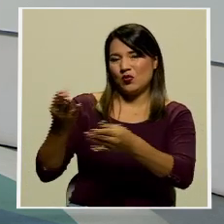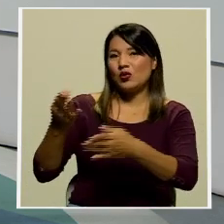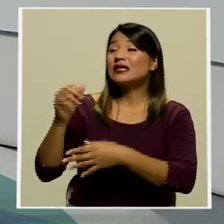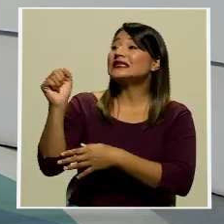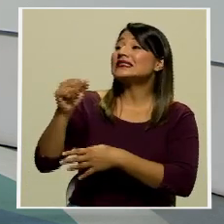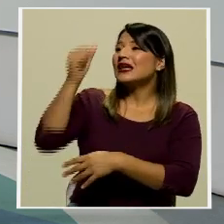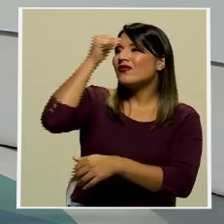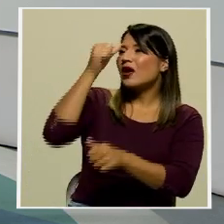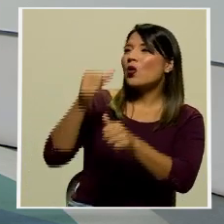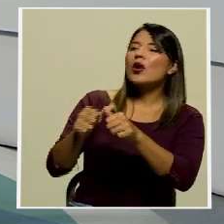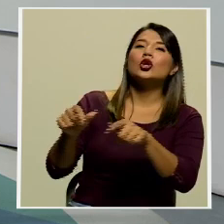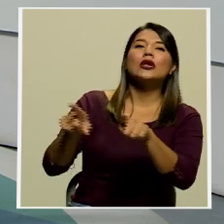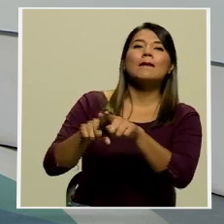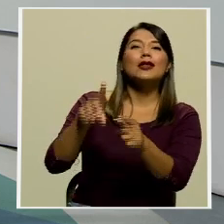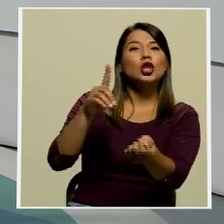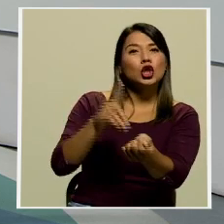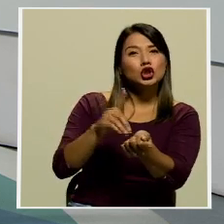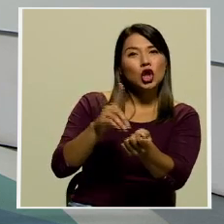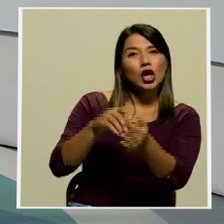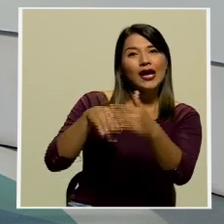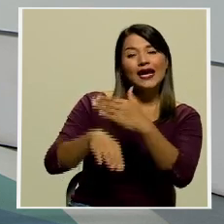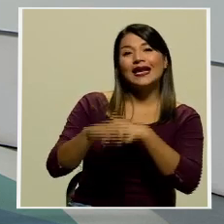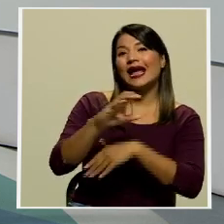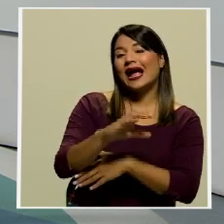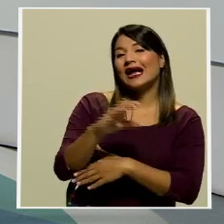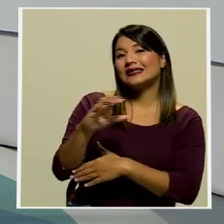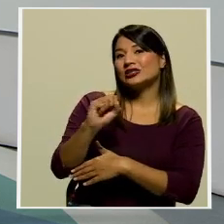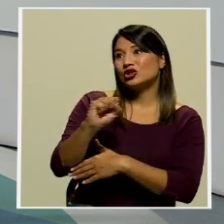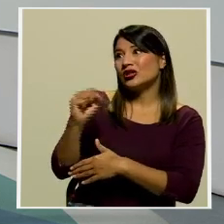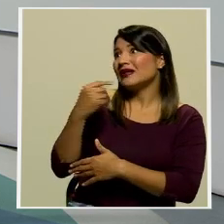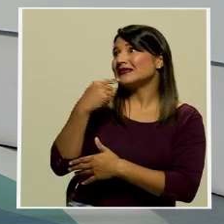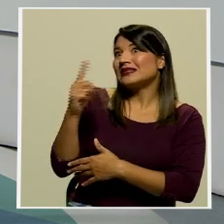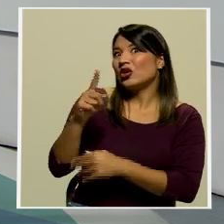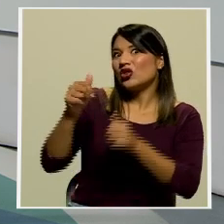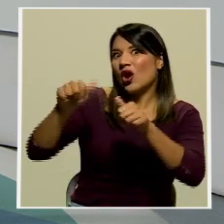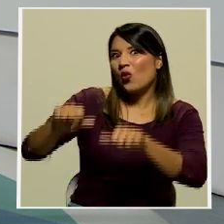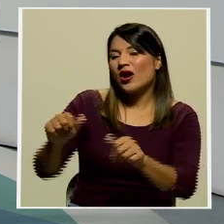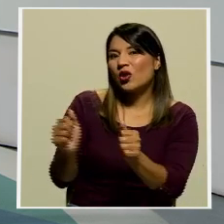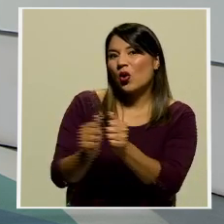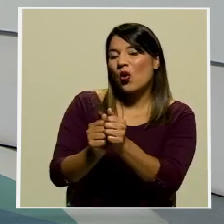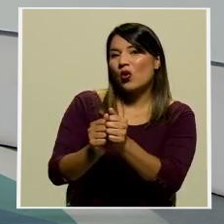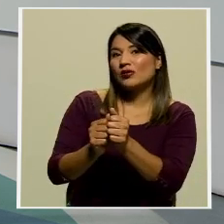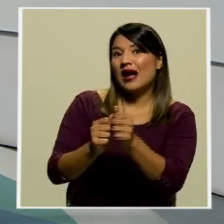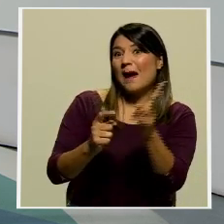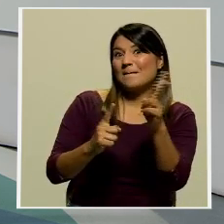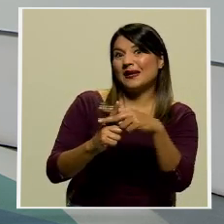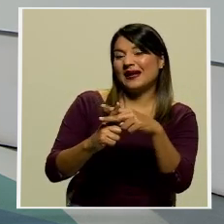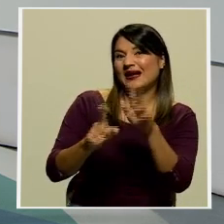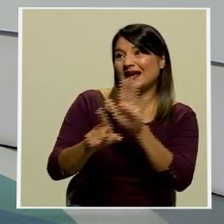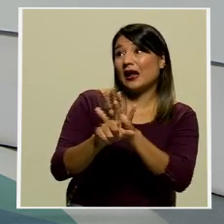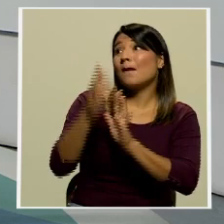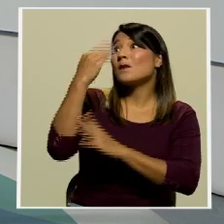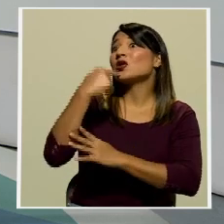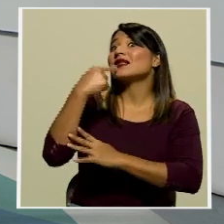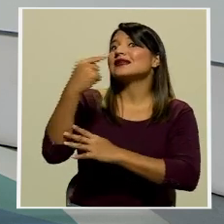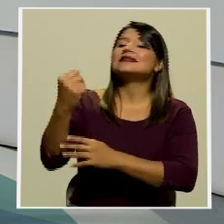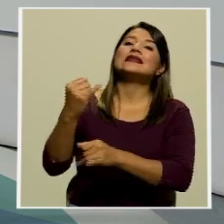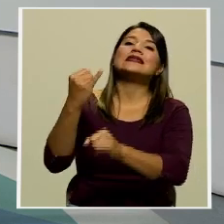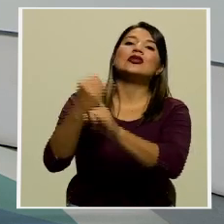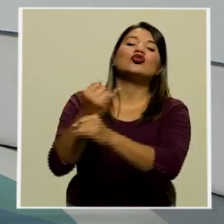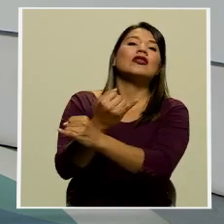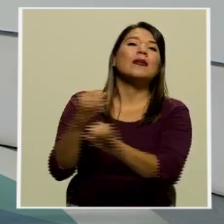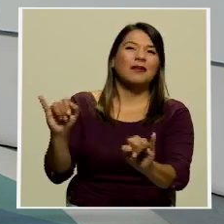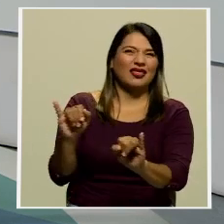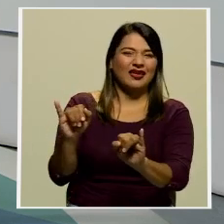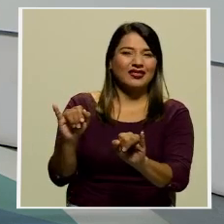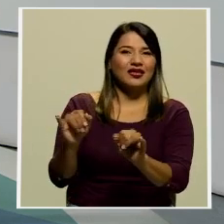¿verdad? De la Caja Costarricense de Seguro Social, eran algunas instituciones que se llaman o se hacen llamar autónomas y que querían estar fuera de esta regla fiscal. Bueno, este es